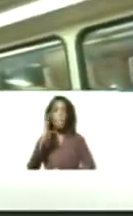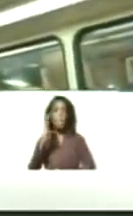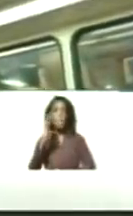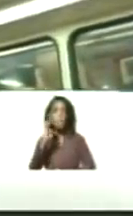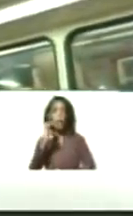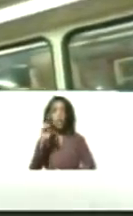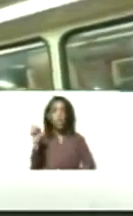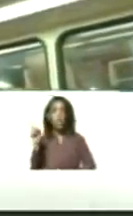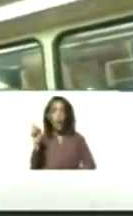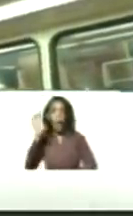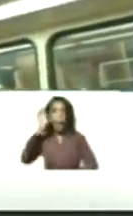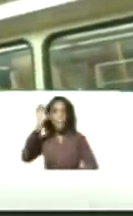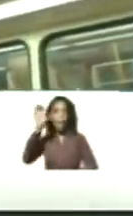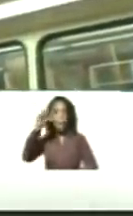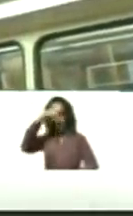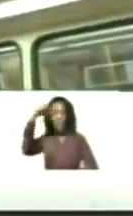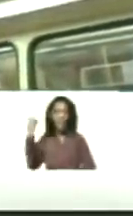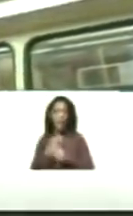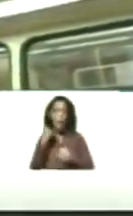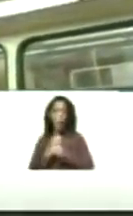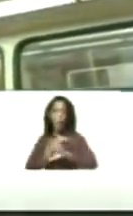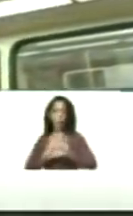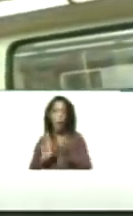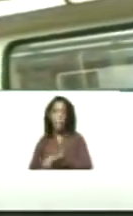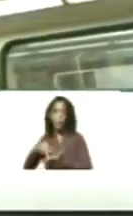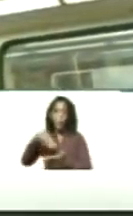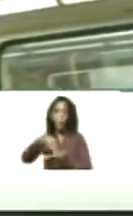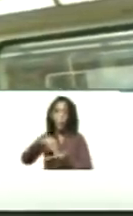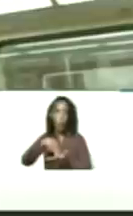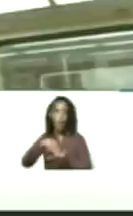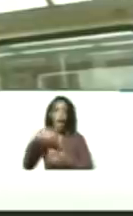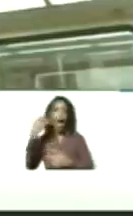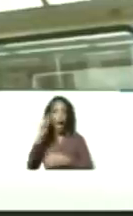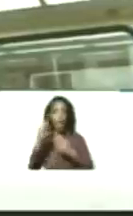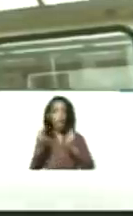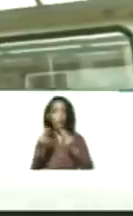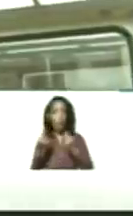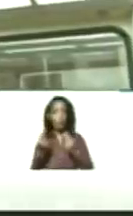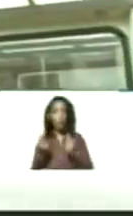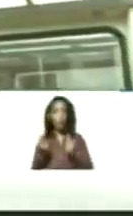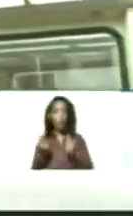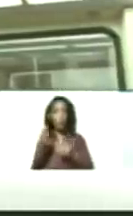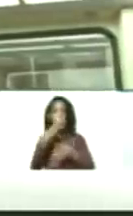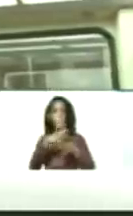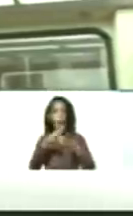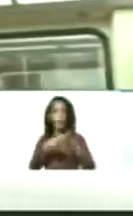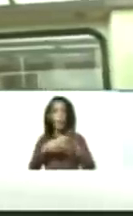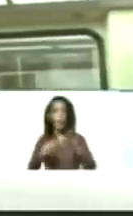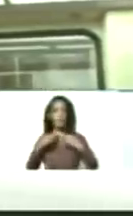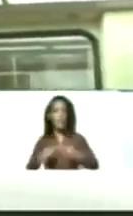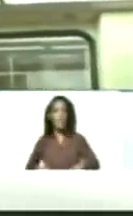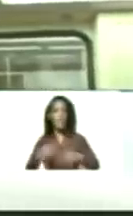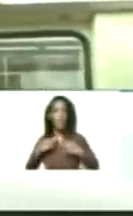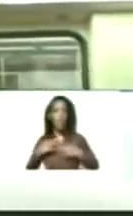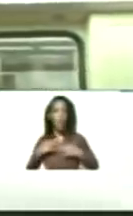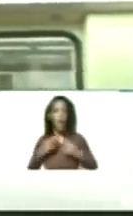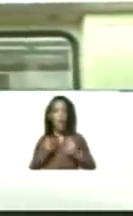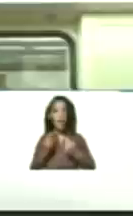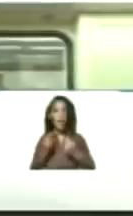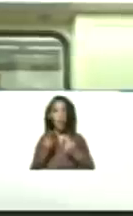el mapa de obras, tenemos los recursos materiales, físicos y los